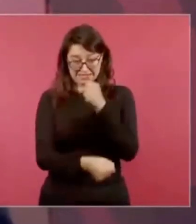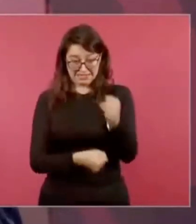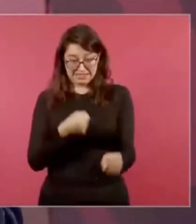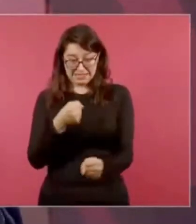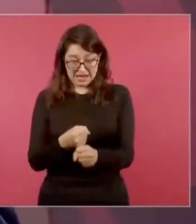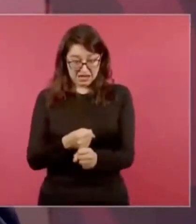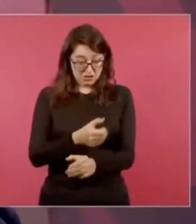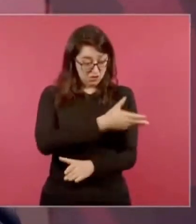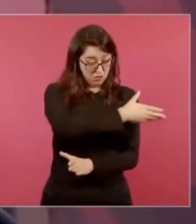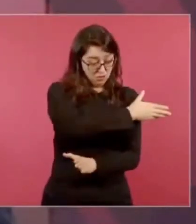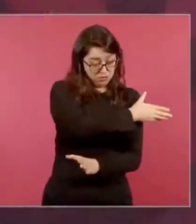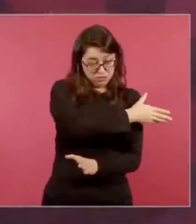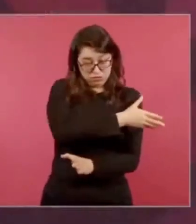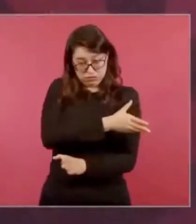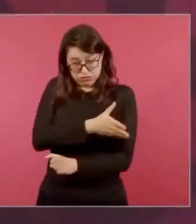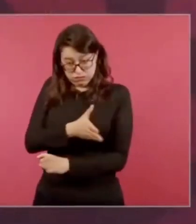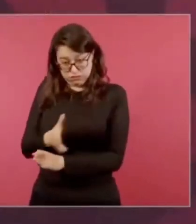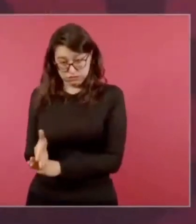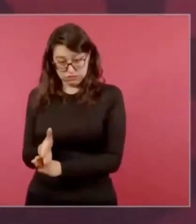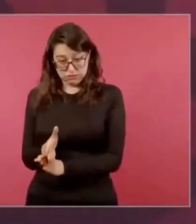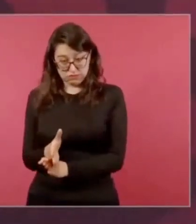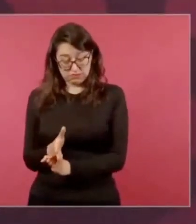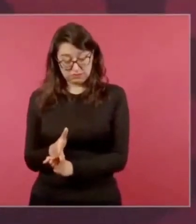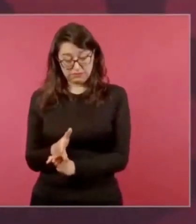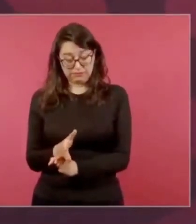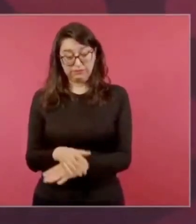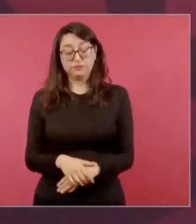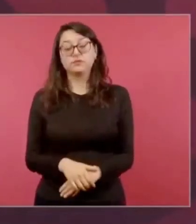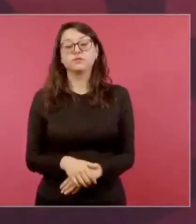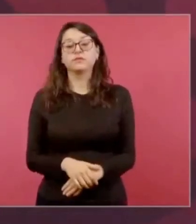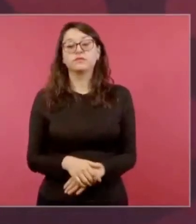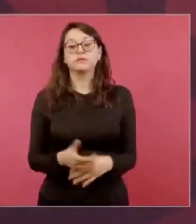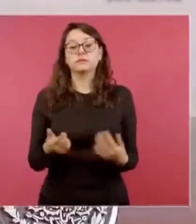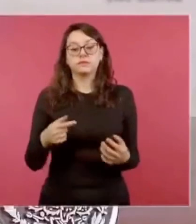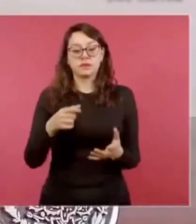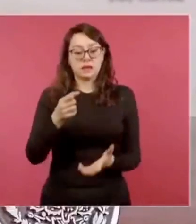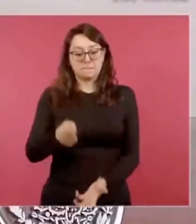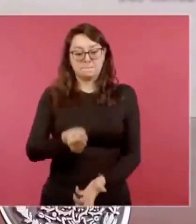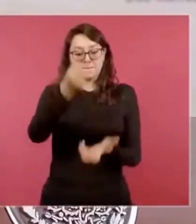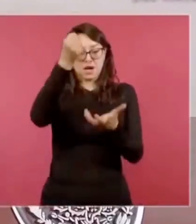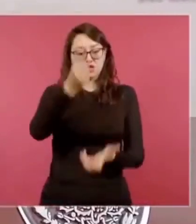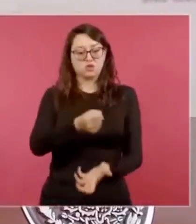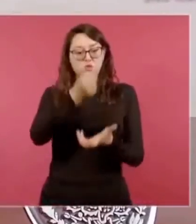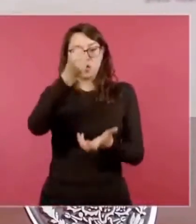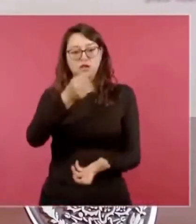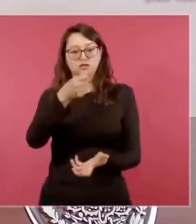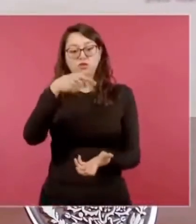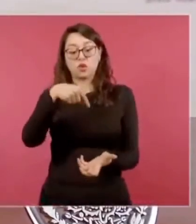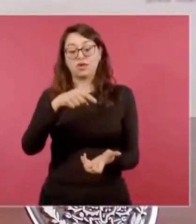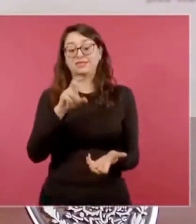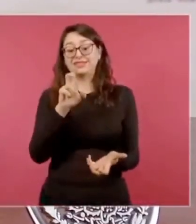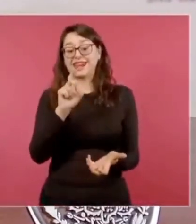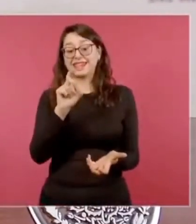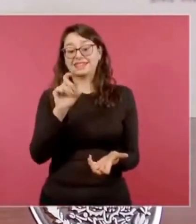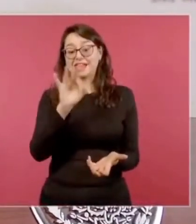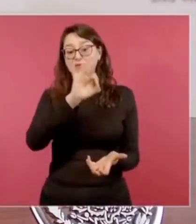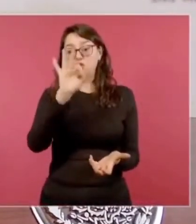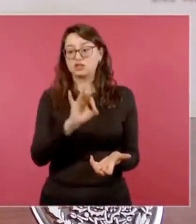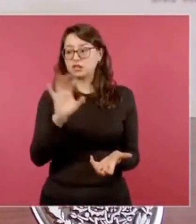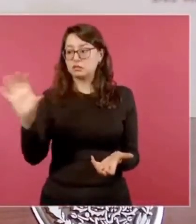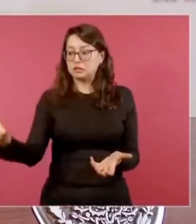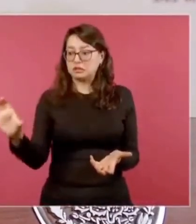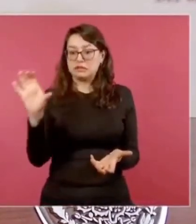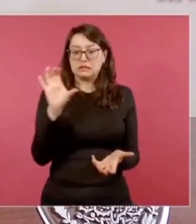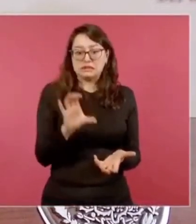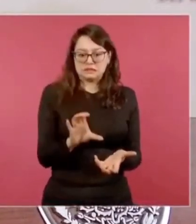el 30% del presupuesto nacional se integraba con ingresos